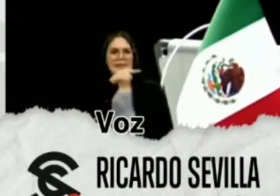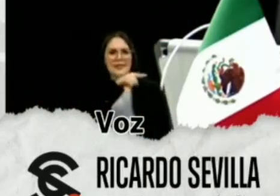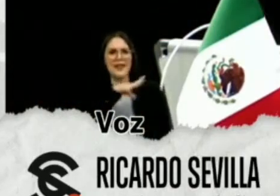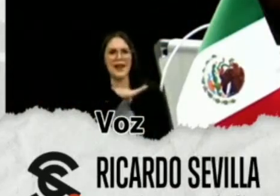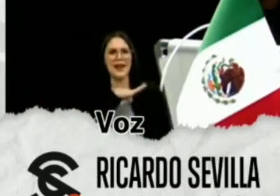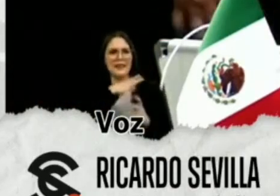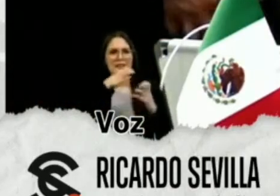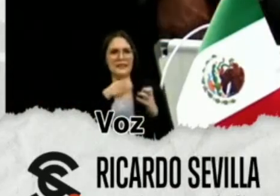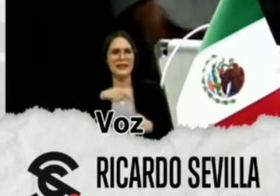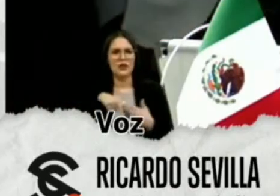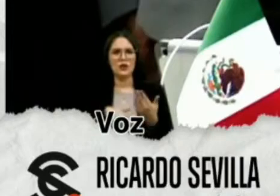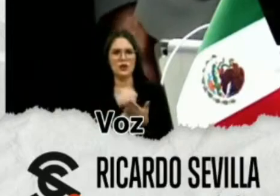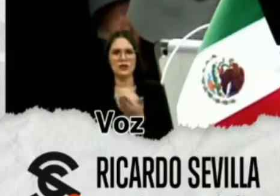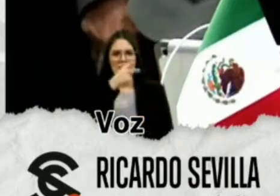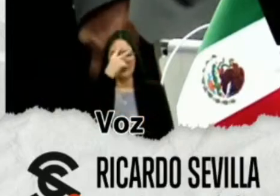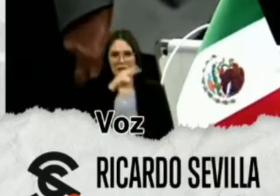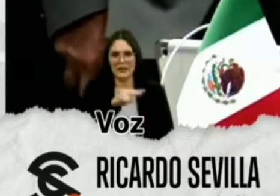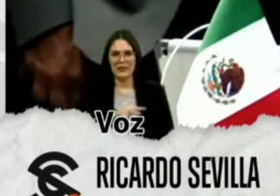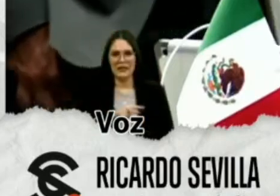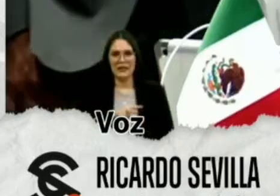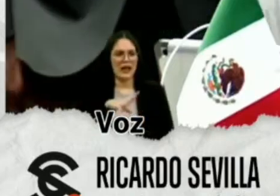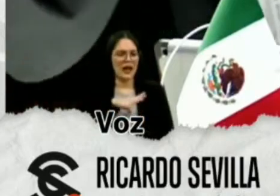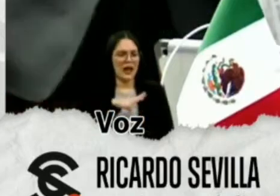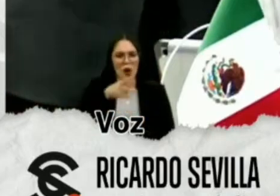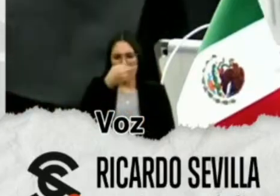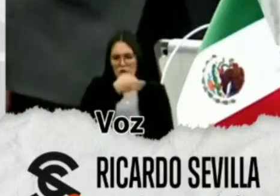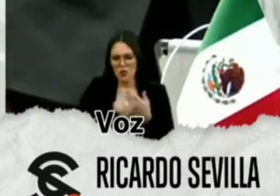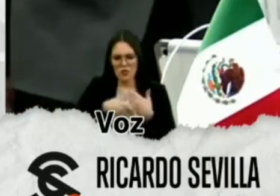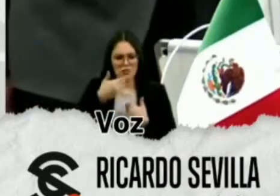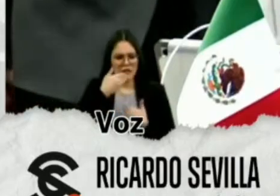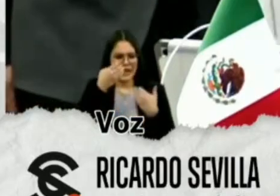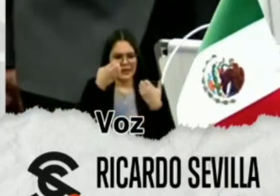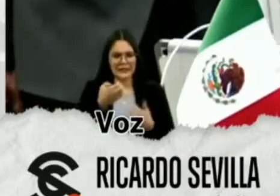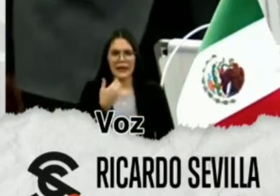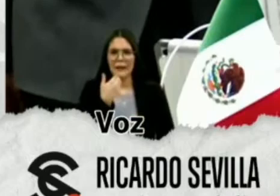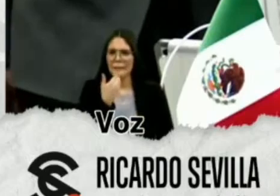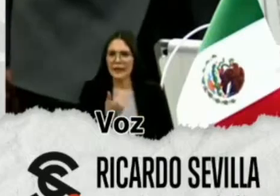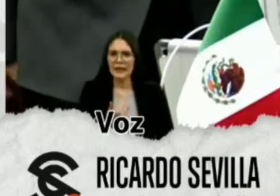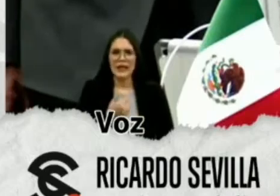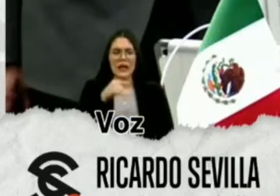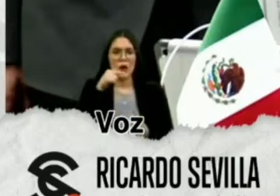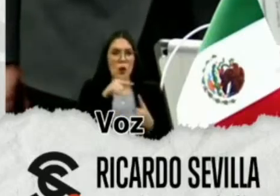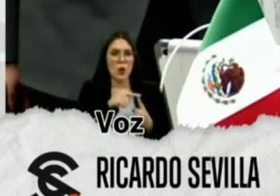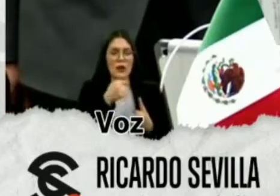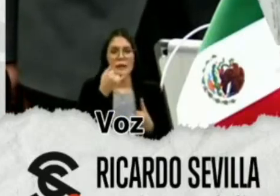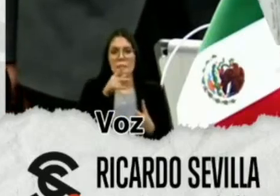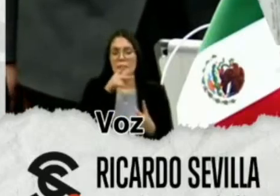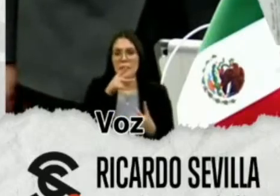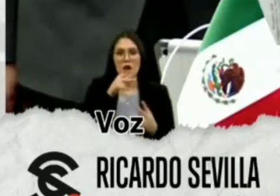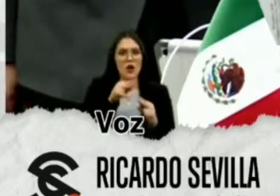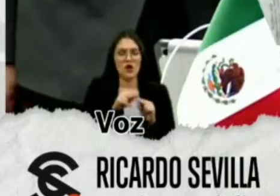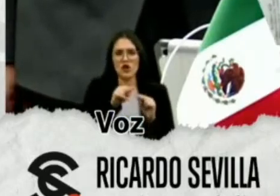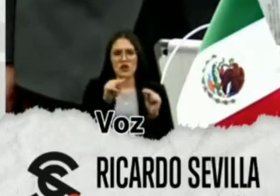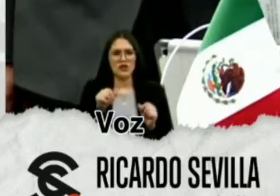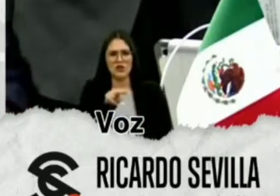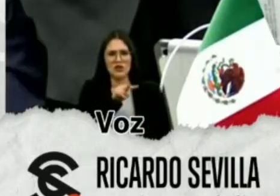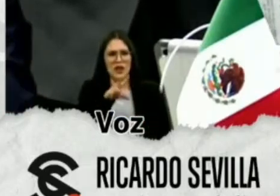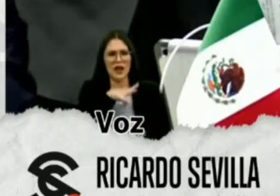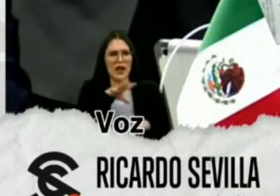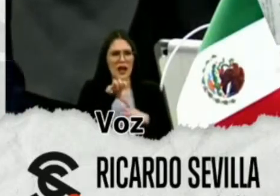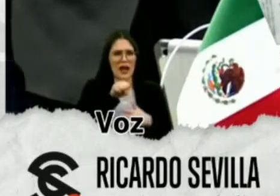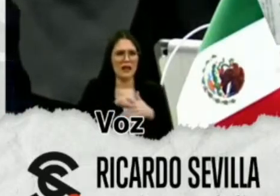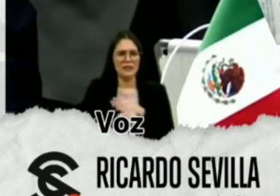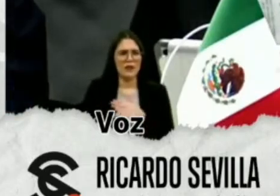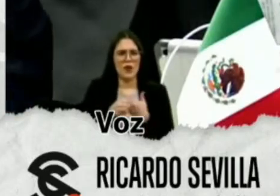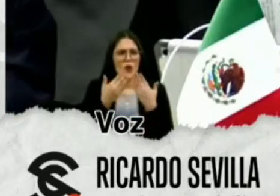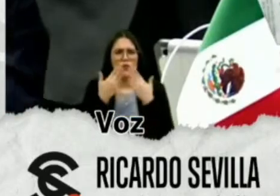el legislativo el que sea votado, sino a partir de esta reforma, también el poder